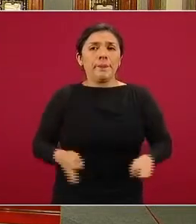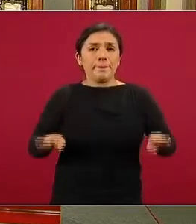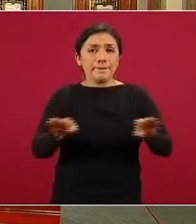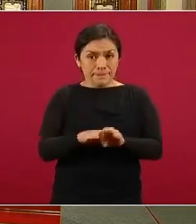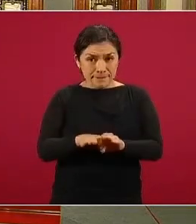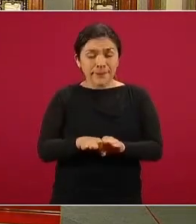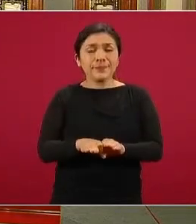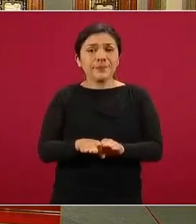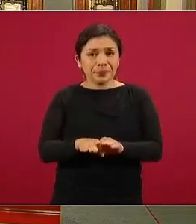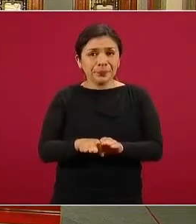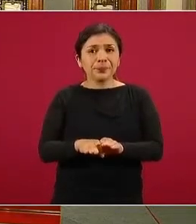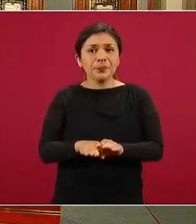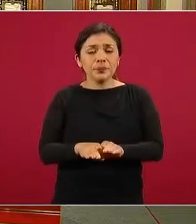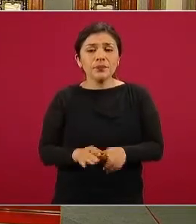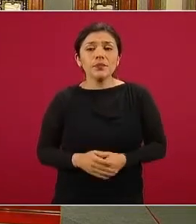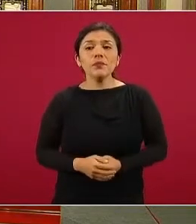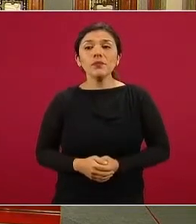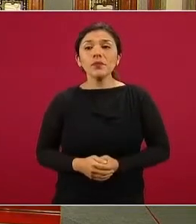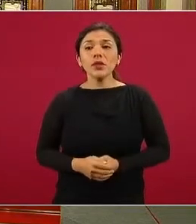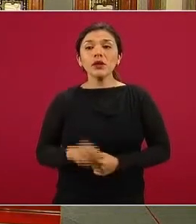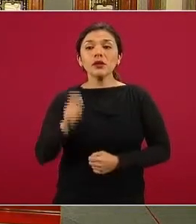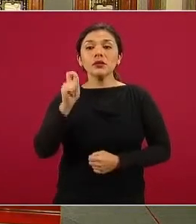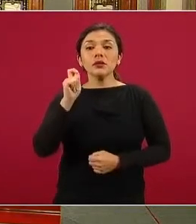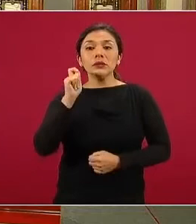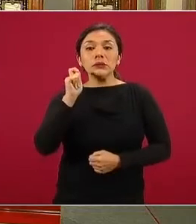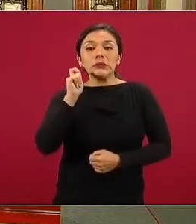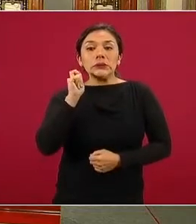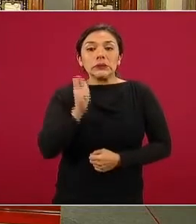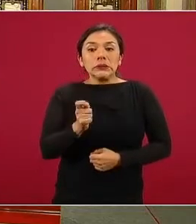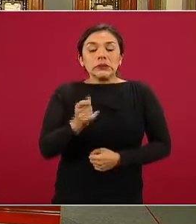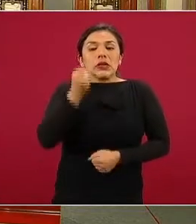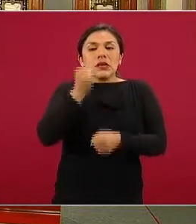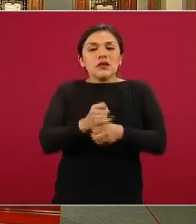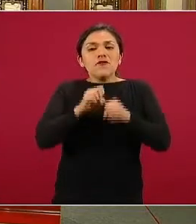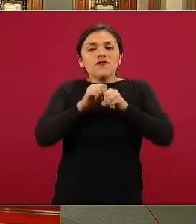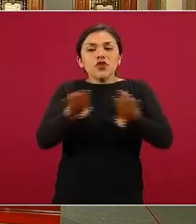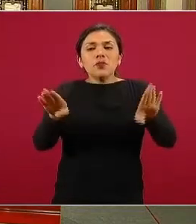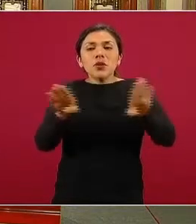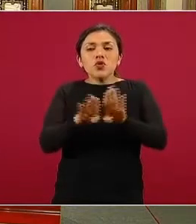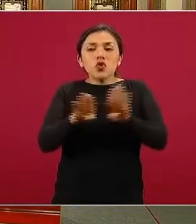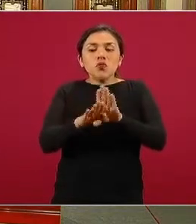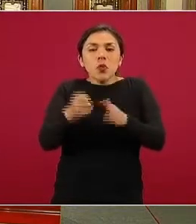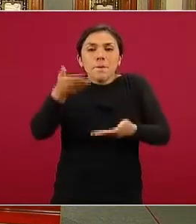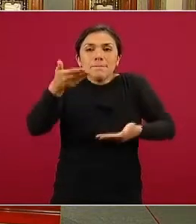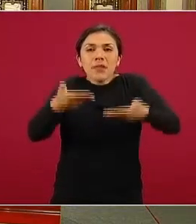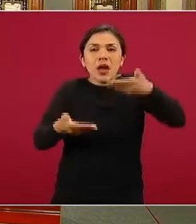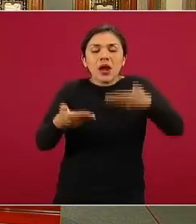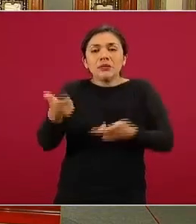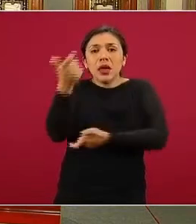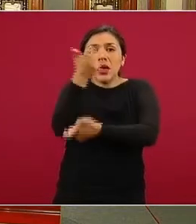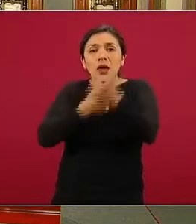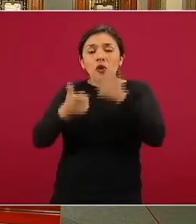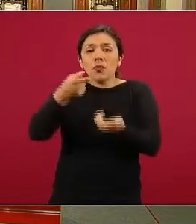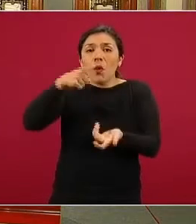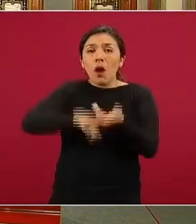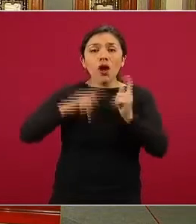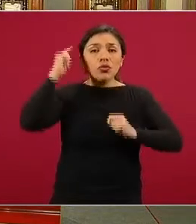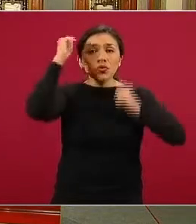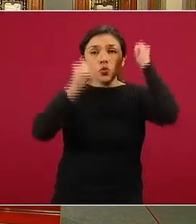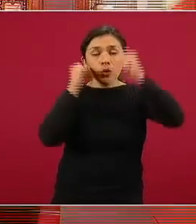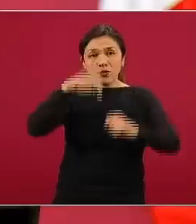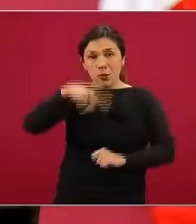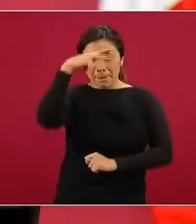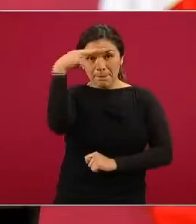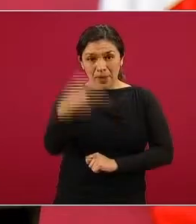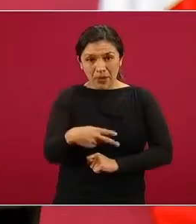muy importante, que es un informe sobre el balance económico del turismo en México. Como